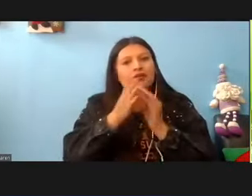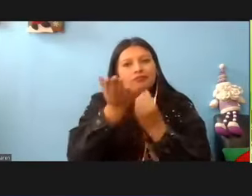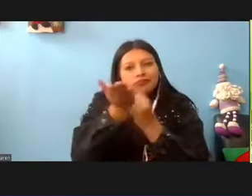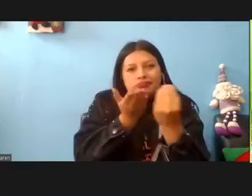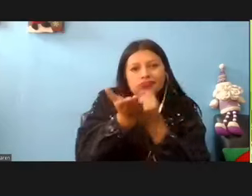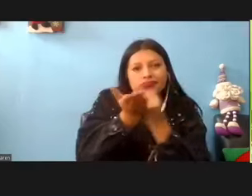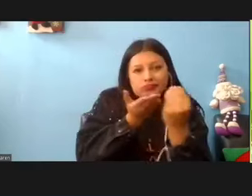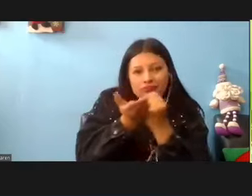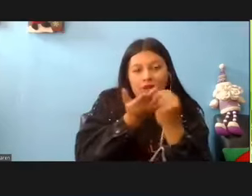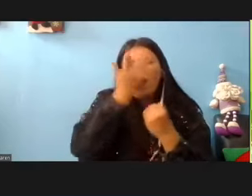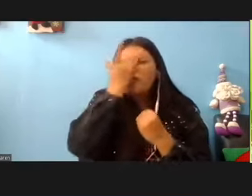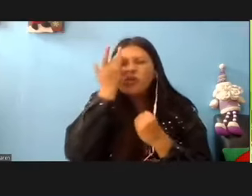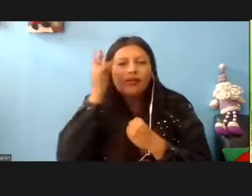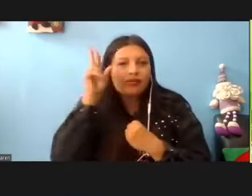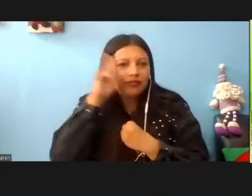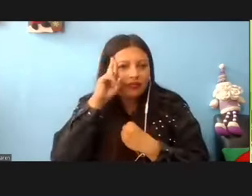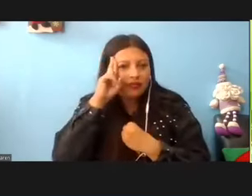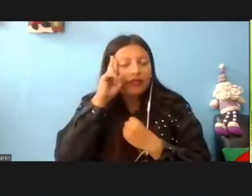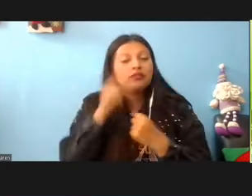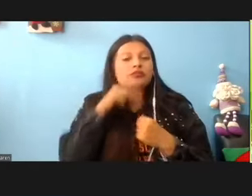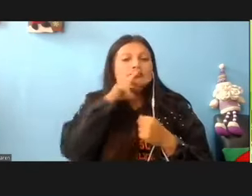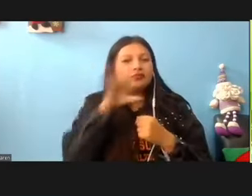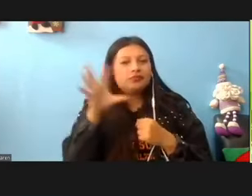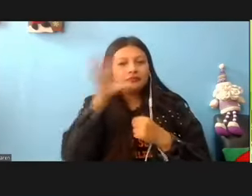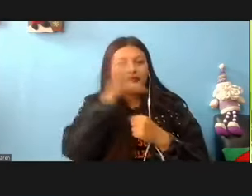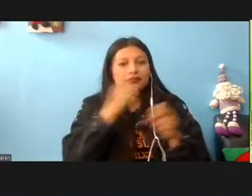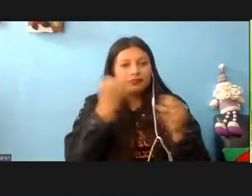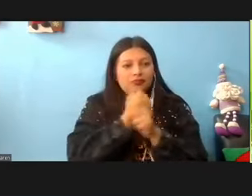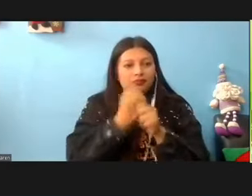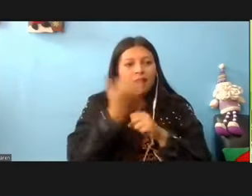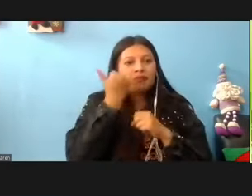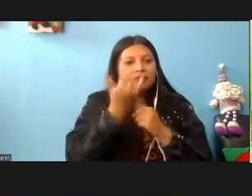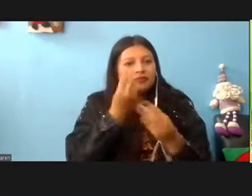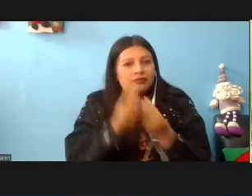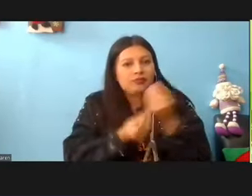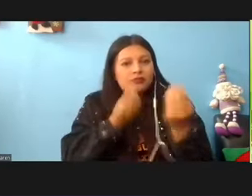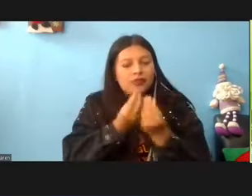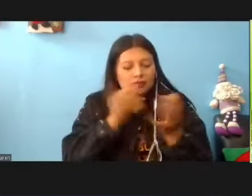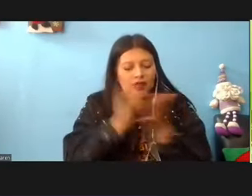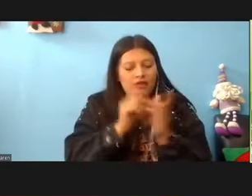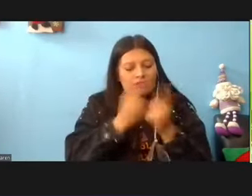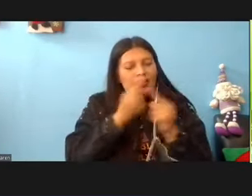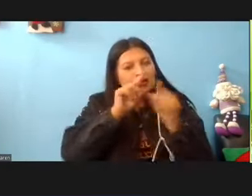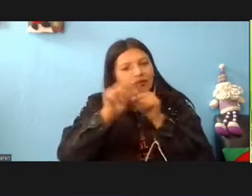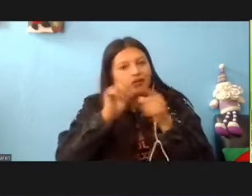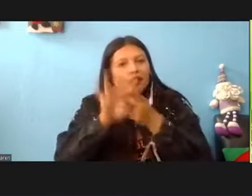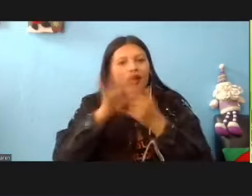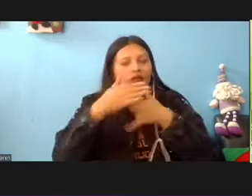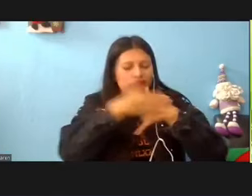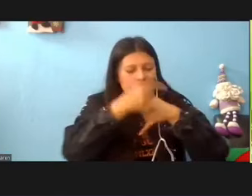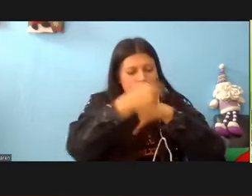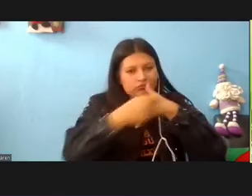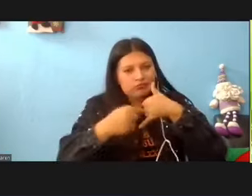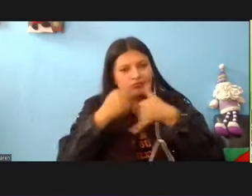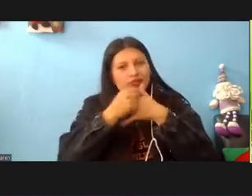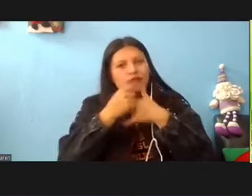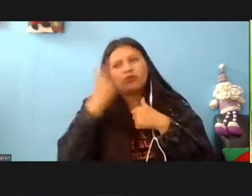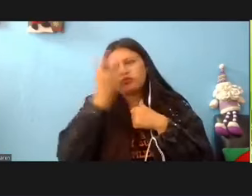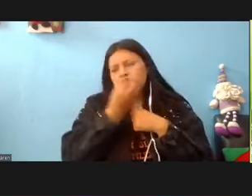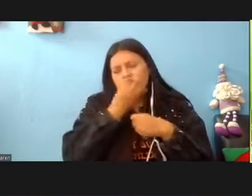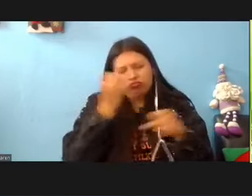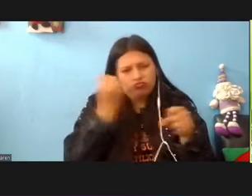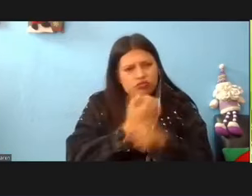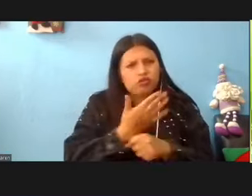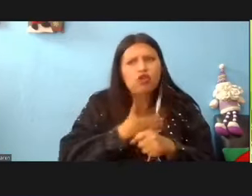intercambio, porque vemos que los trabajos se están haciendo desde muy distintas regiones, muy lindos trabajos. Yo